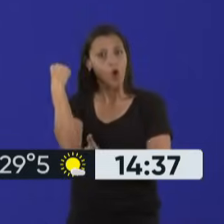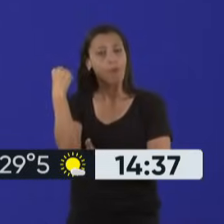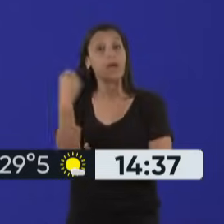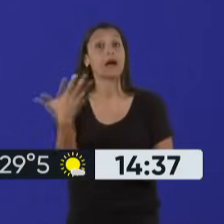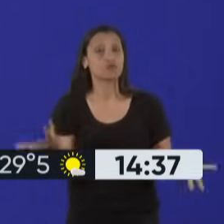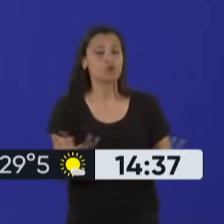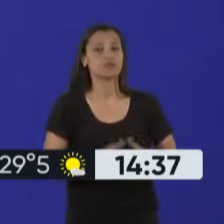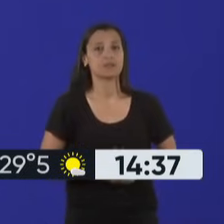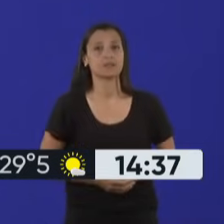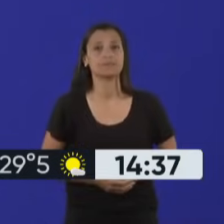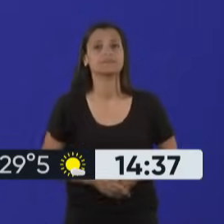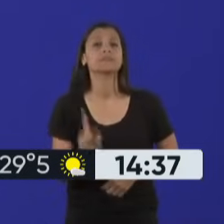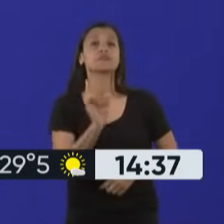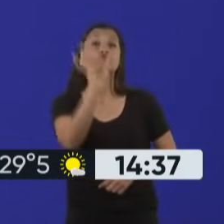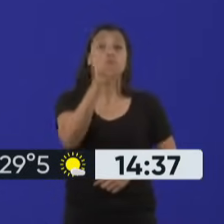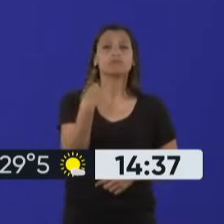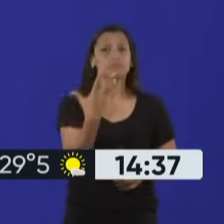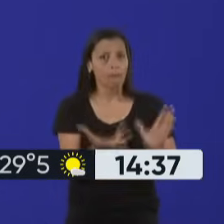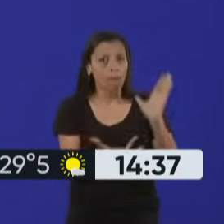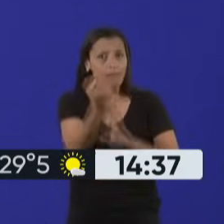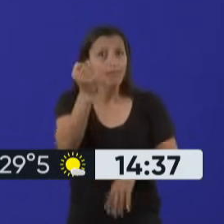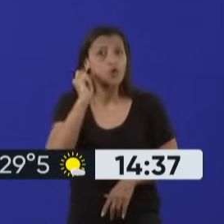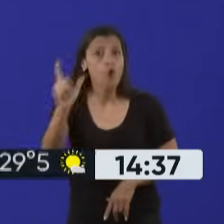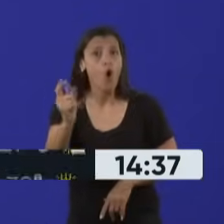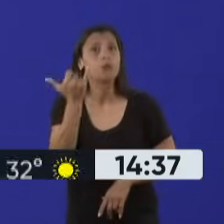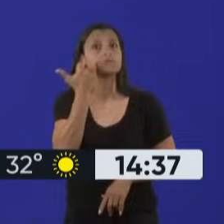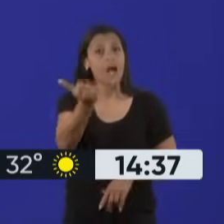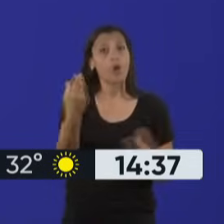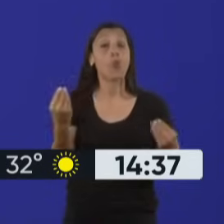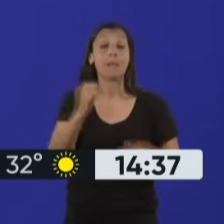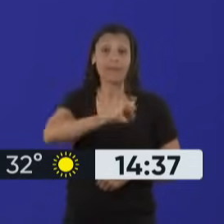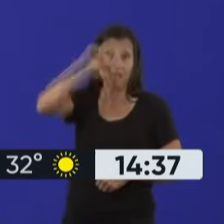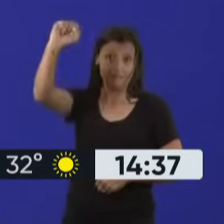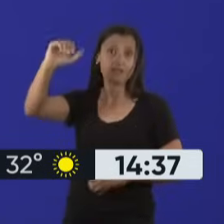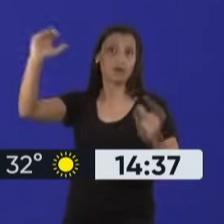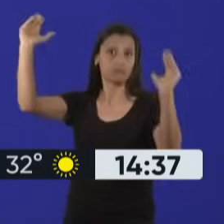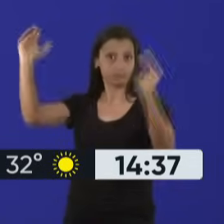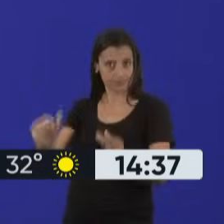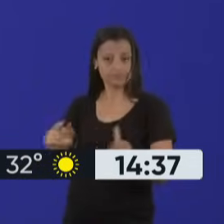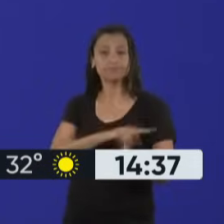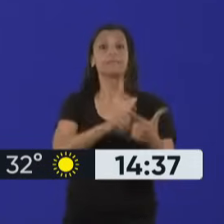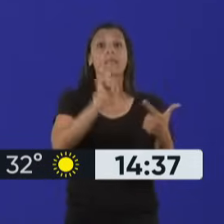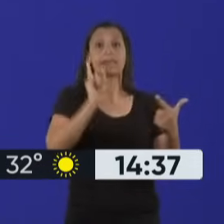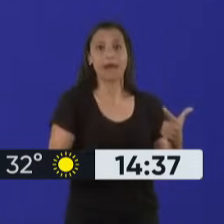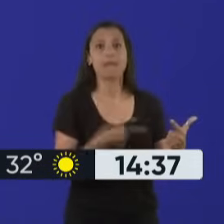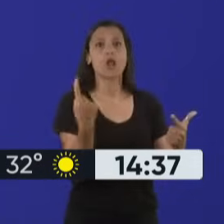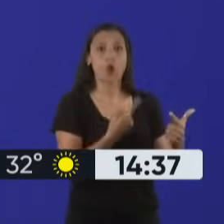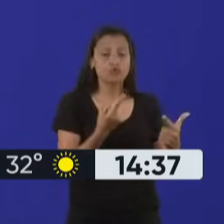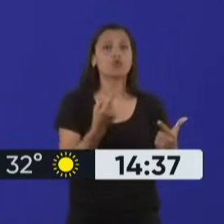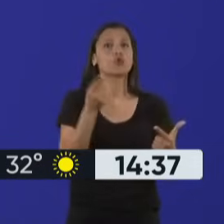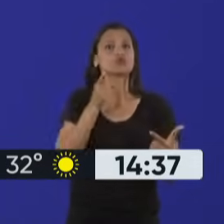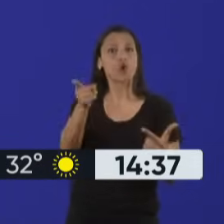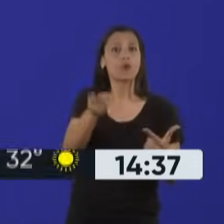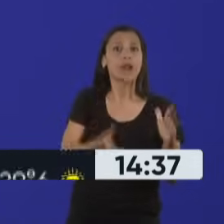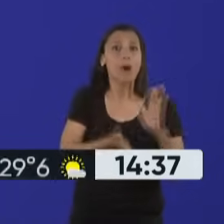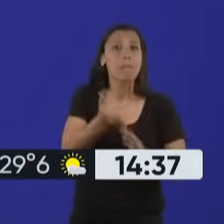expansivo. Entonces, no solo logramos bajar fuertemente la inflación, no solo logramos evitar la hiperinflación,